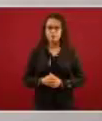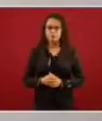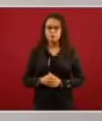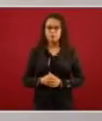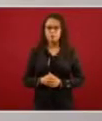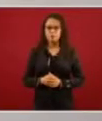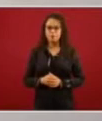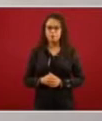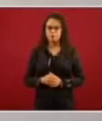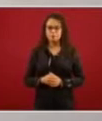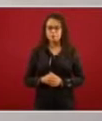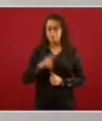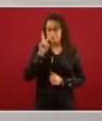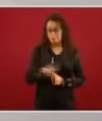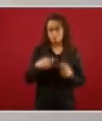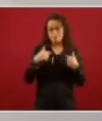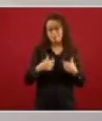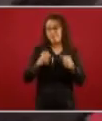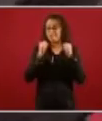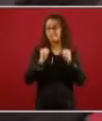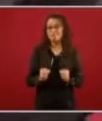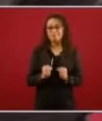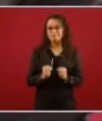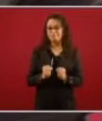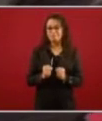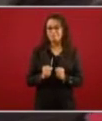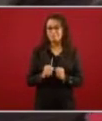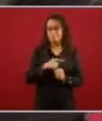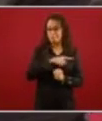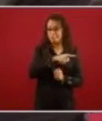De lo que no tengo duda es que todo ese malestar,